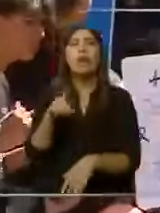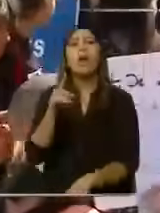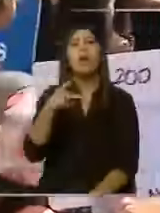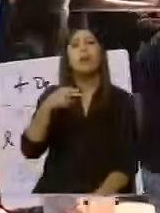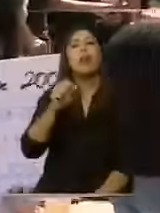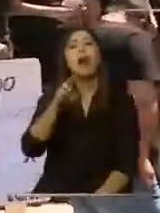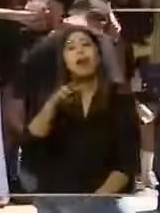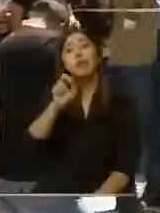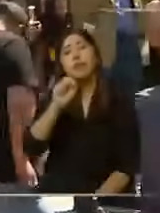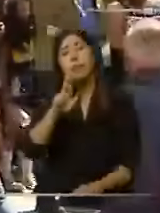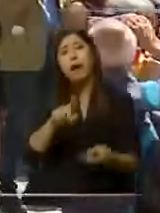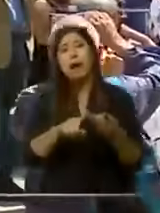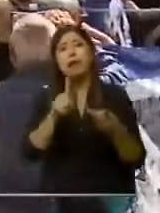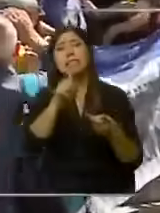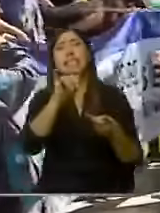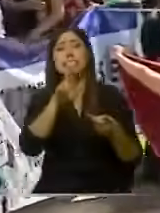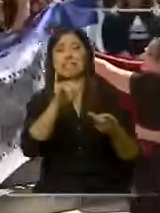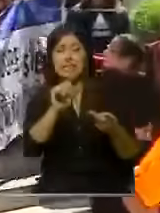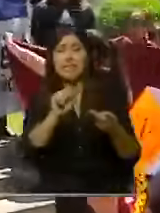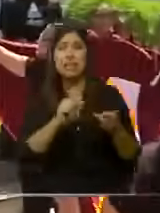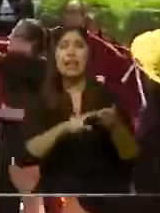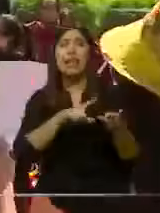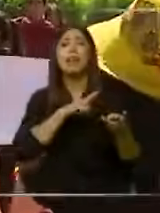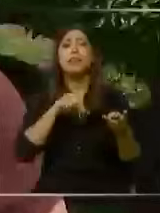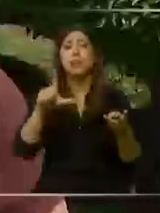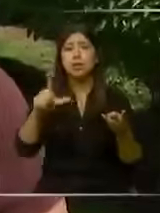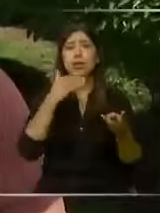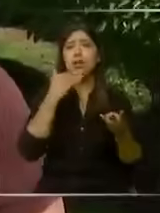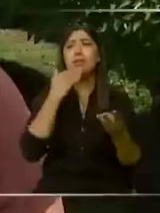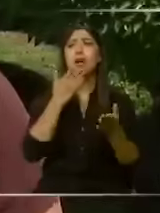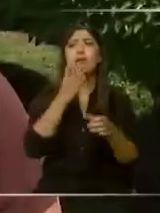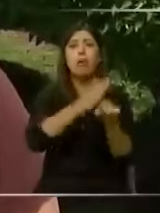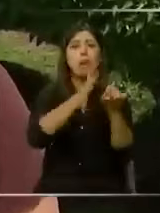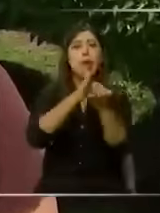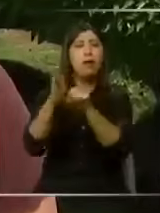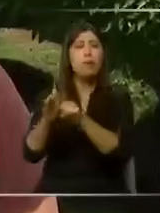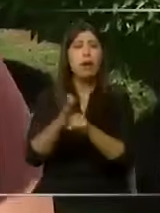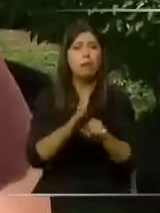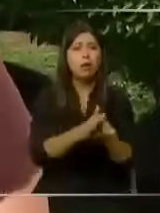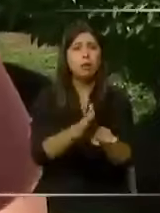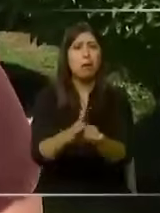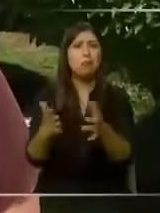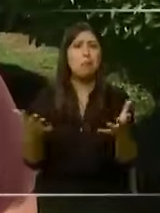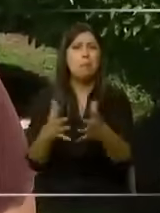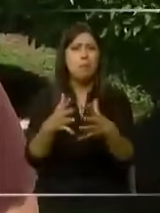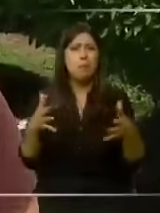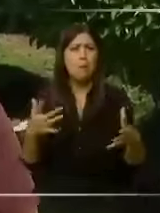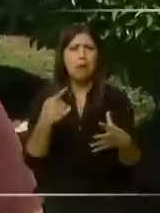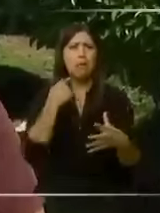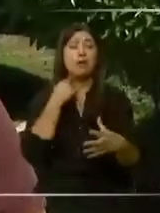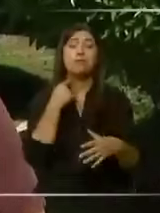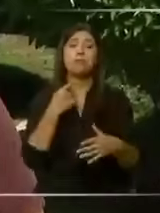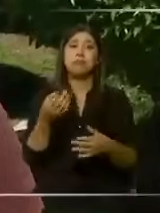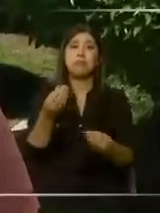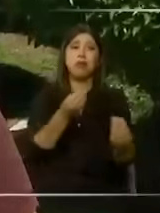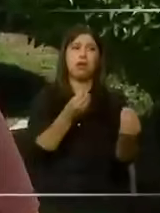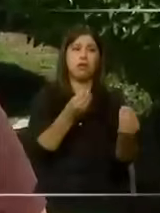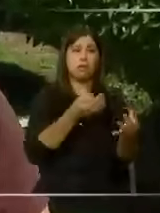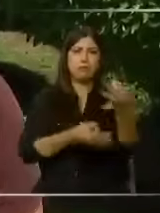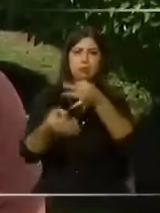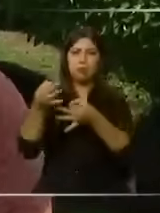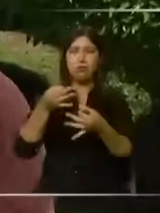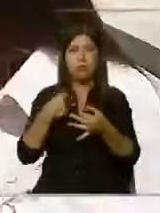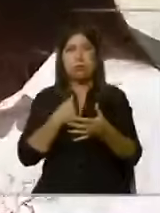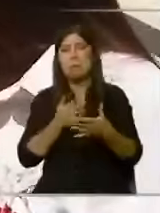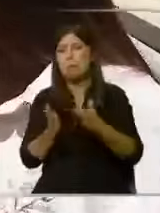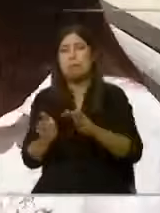Siria y el Liceo 7, también decenas de desvinculados. ¿Y no lo dicen así sin más? Y hay que empezar a buscar en